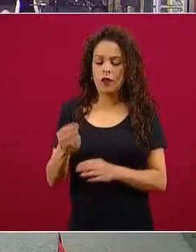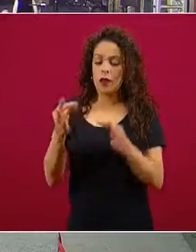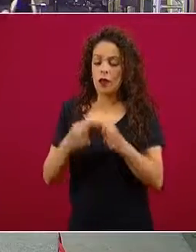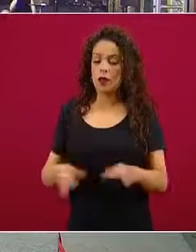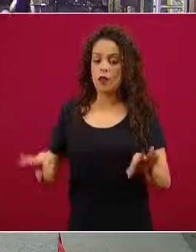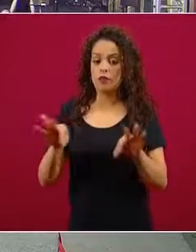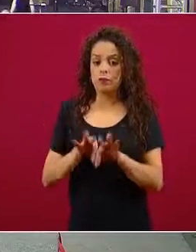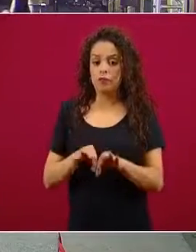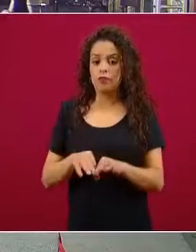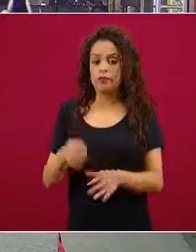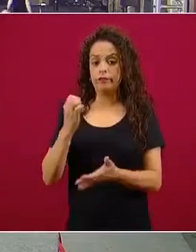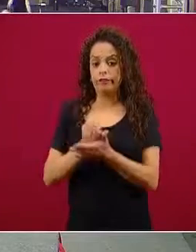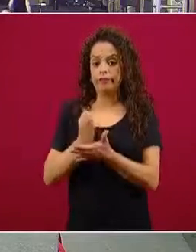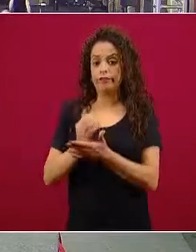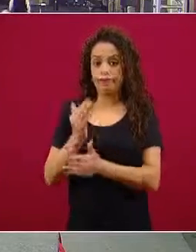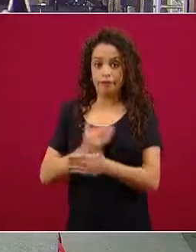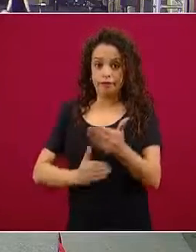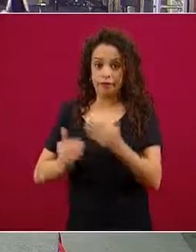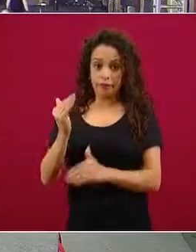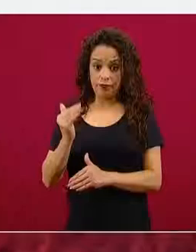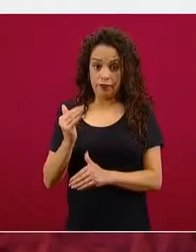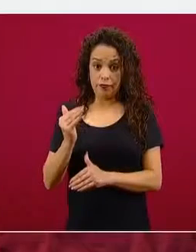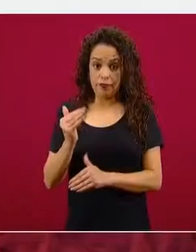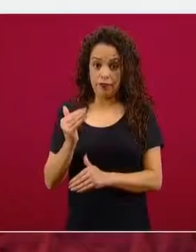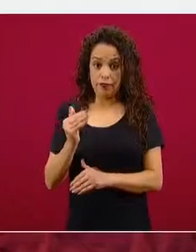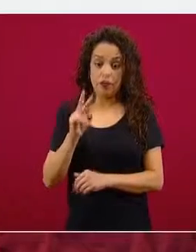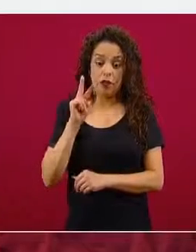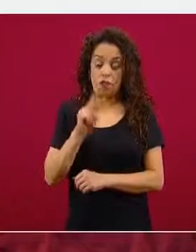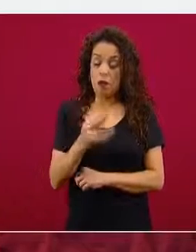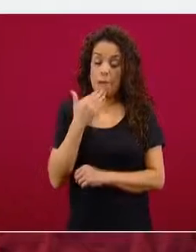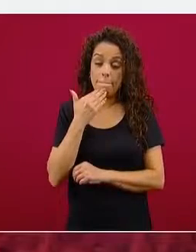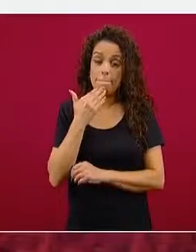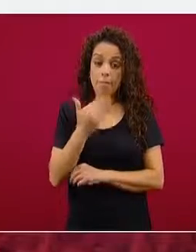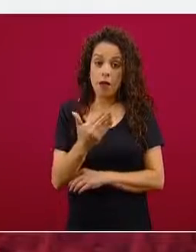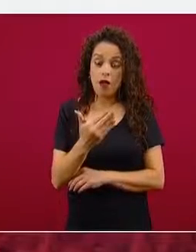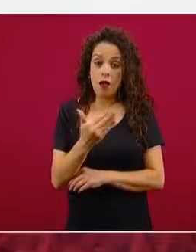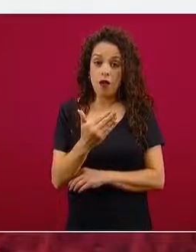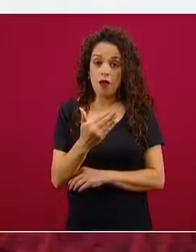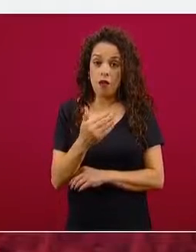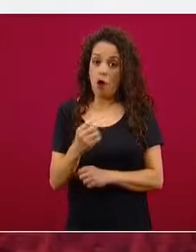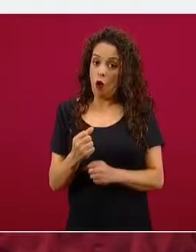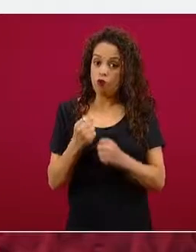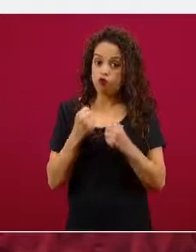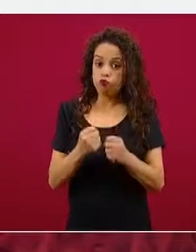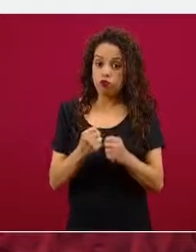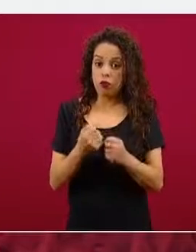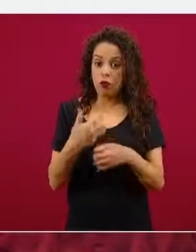importante, está fuertemente relacionado con el crédito y con la